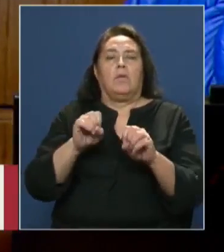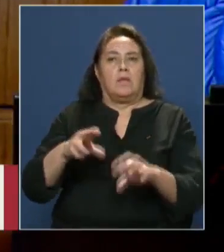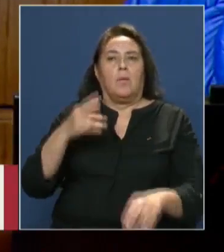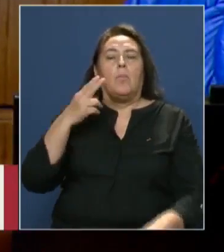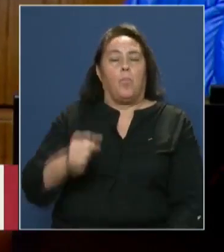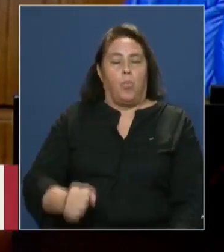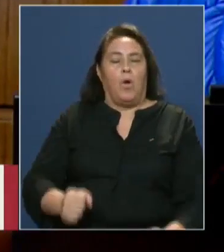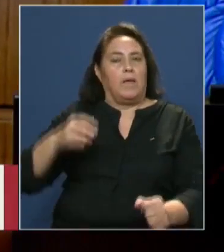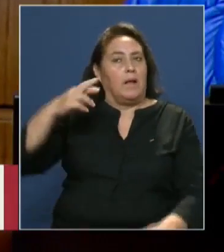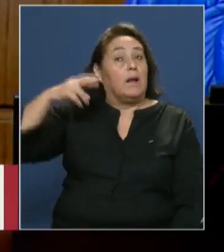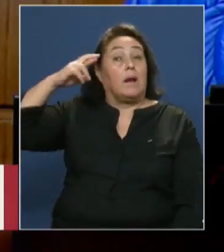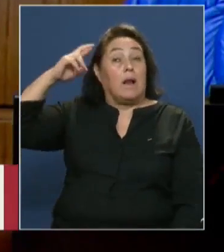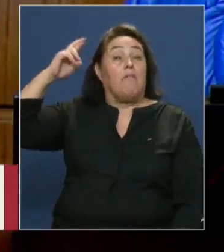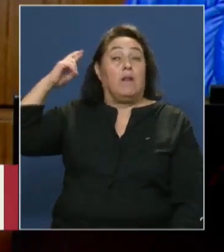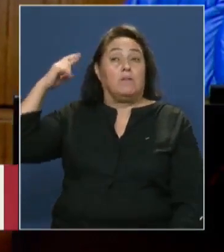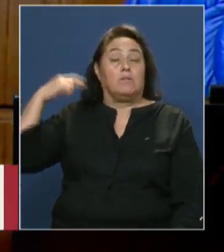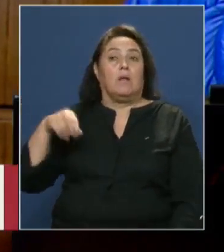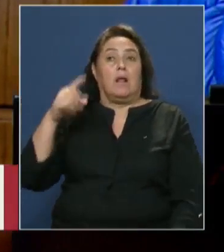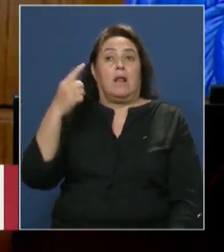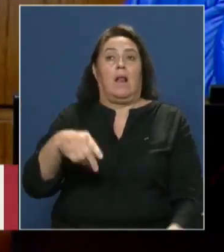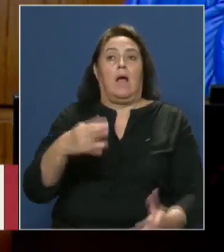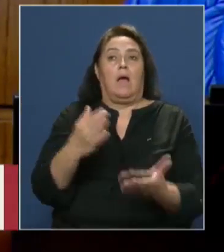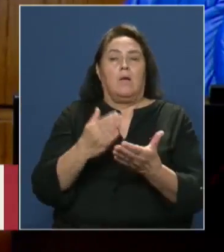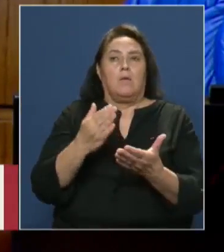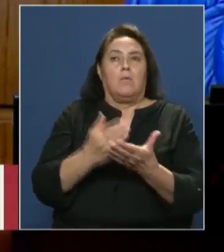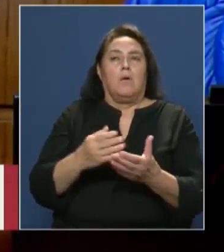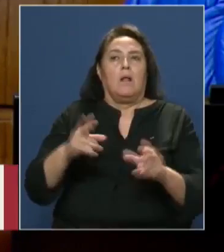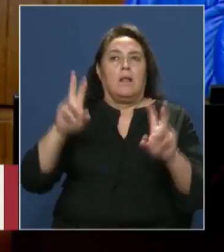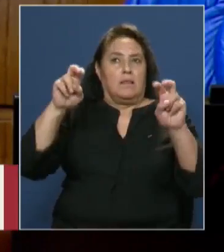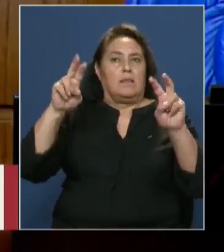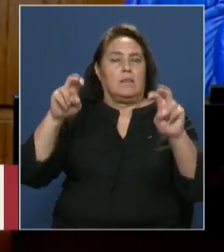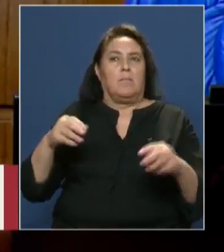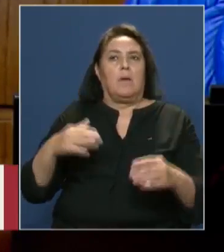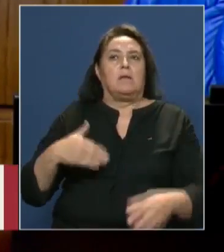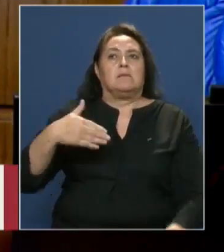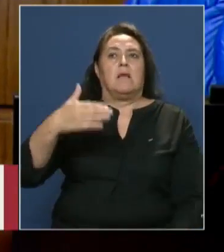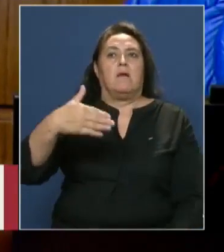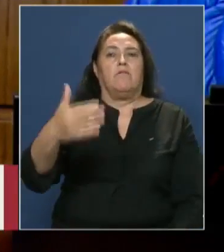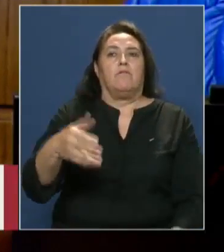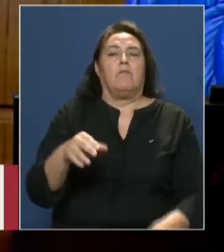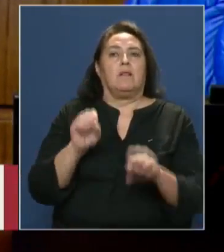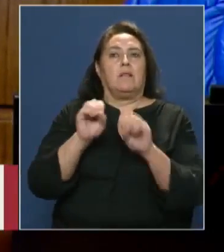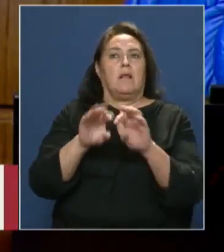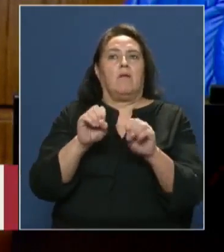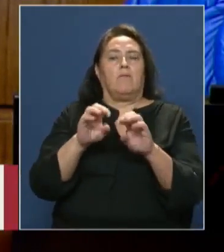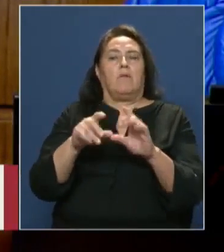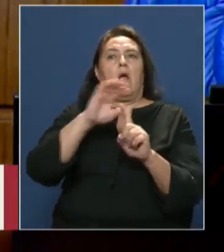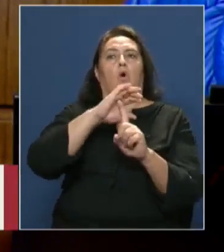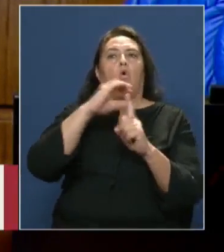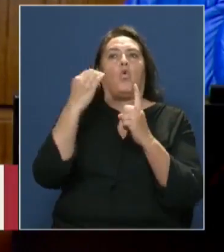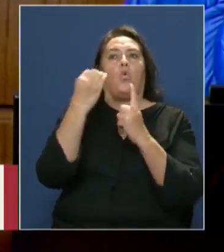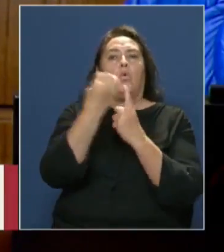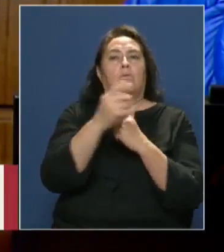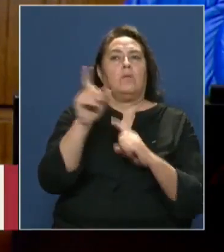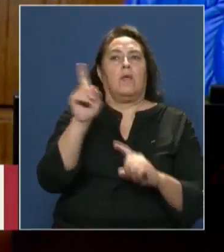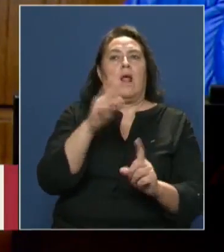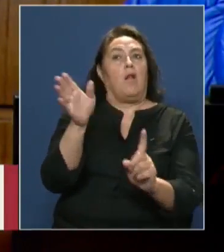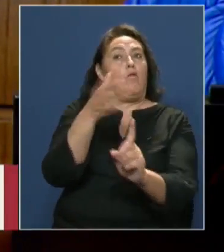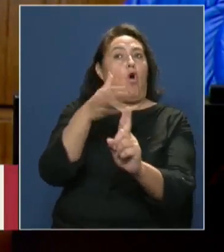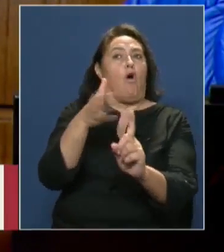en sus escuelas sobre estas materias y se avance en la formación de una cultura de la no